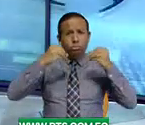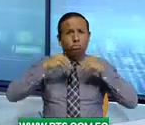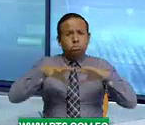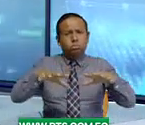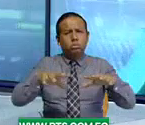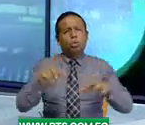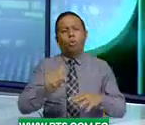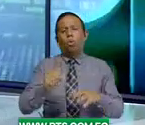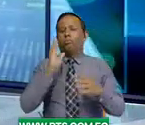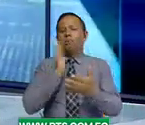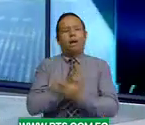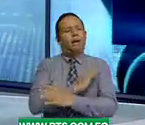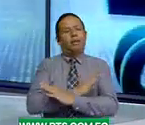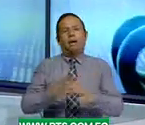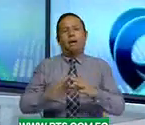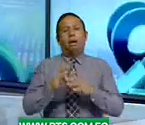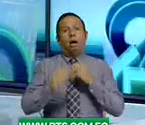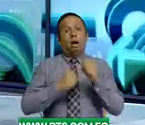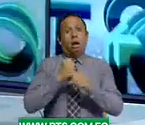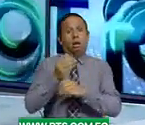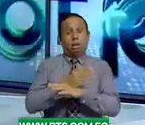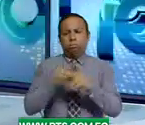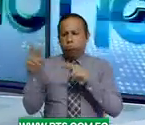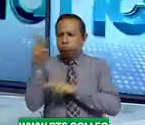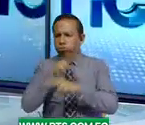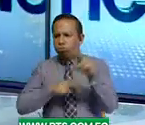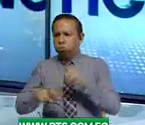del periodo 2023-2024.